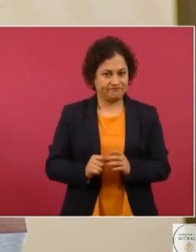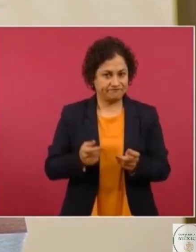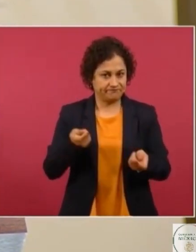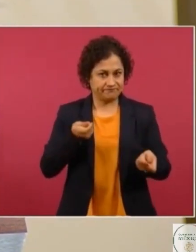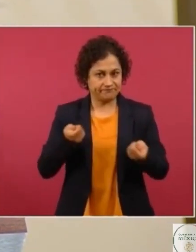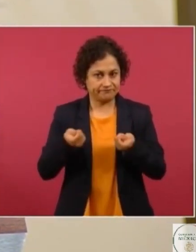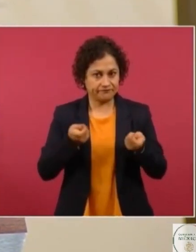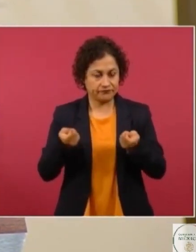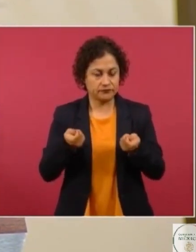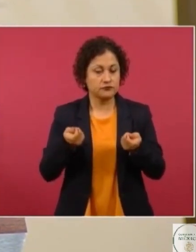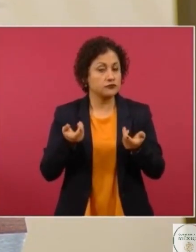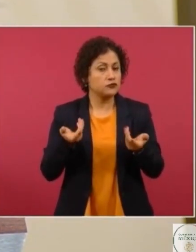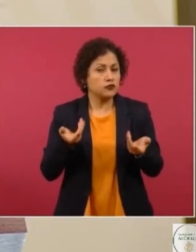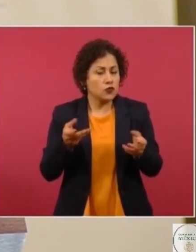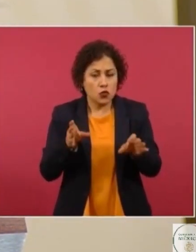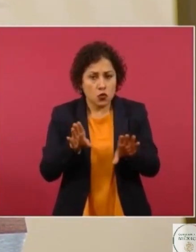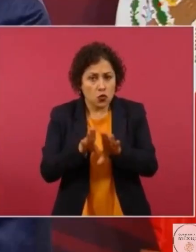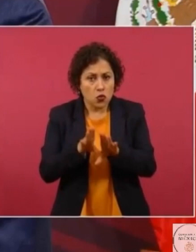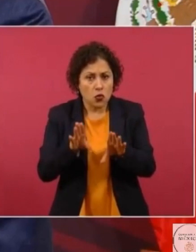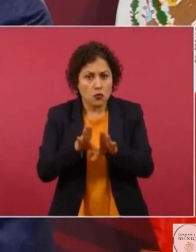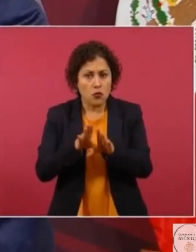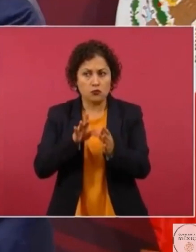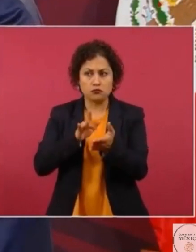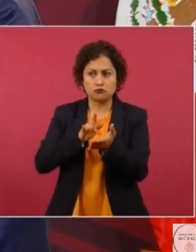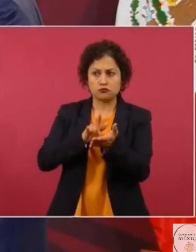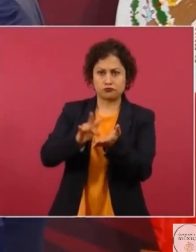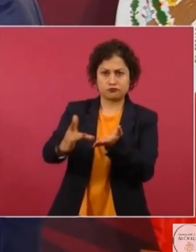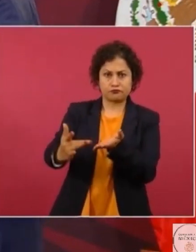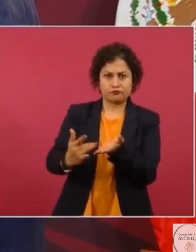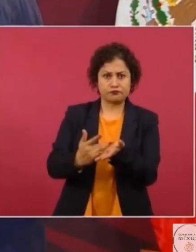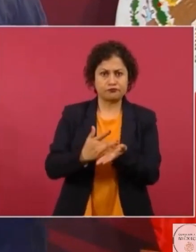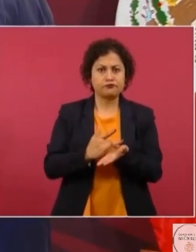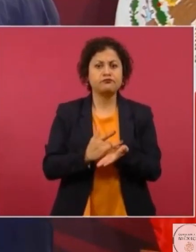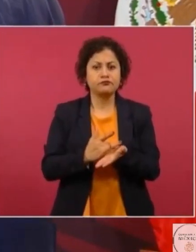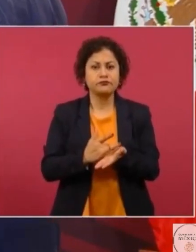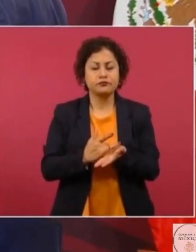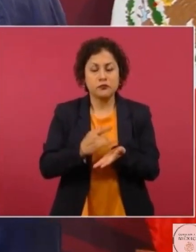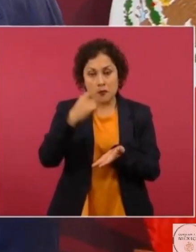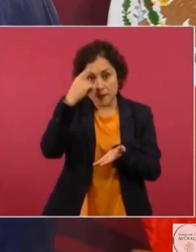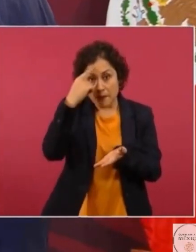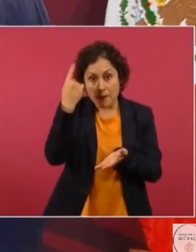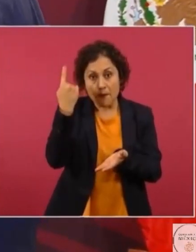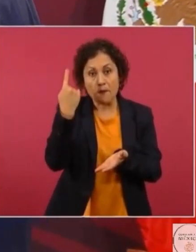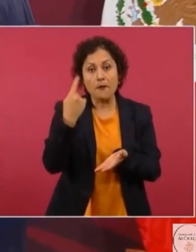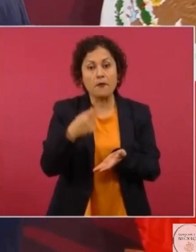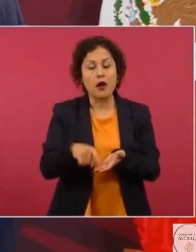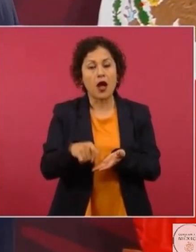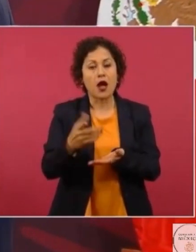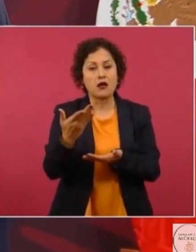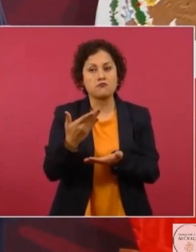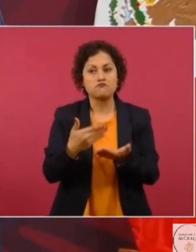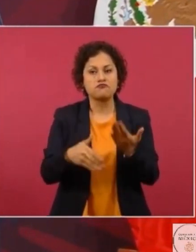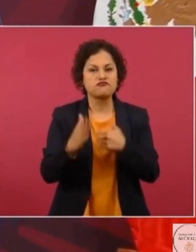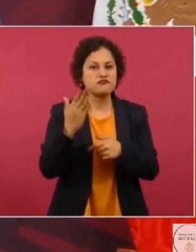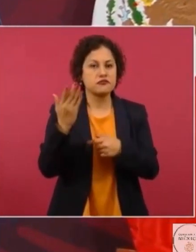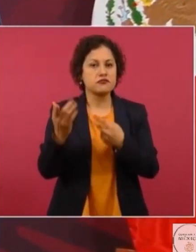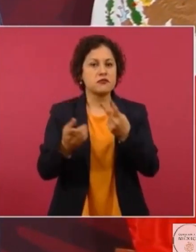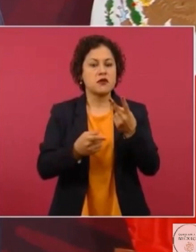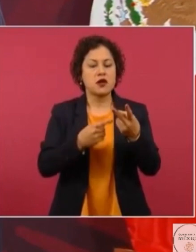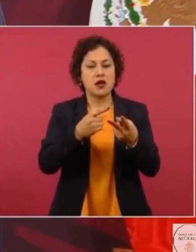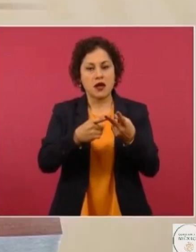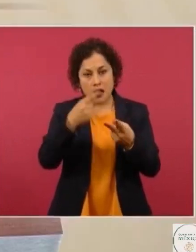de ayuda mutua para el crecimiento, para el intercambio